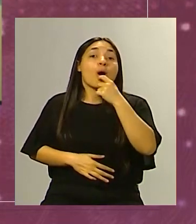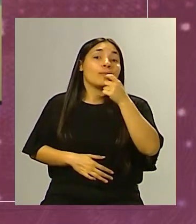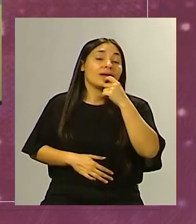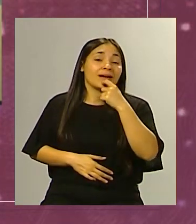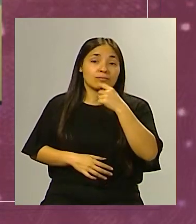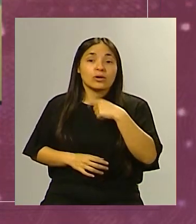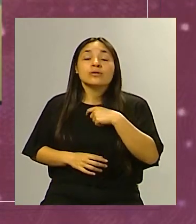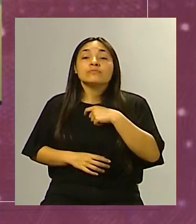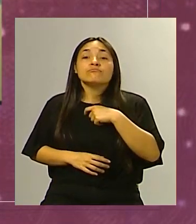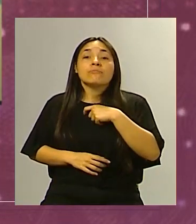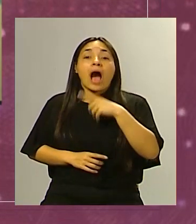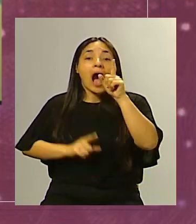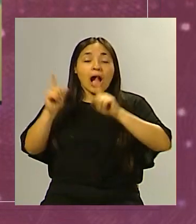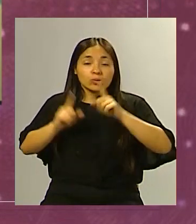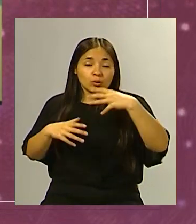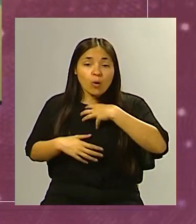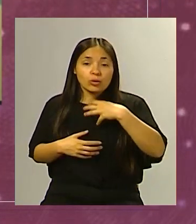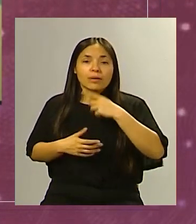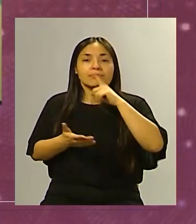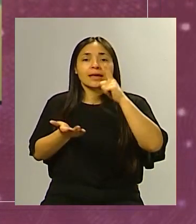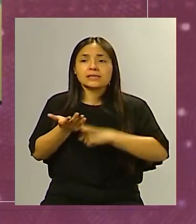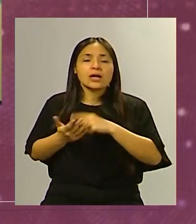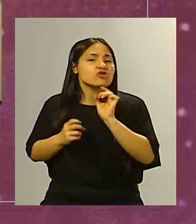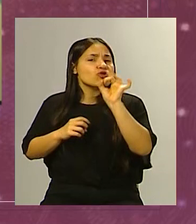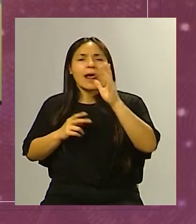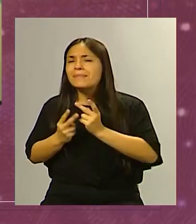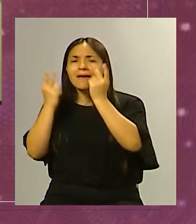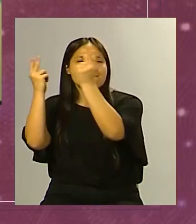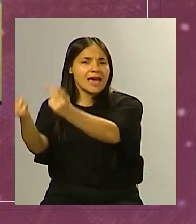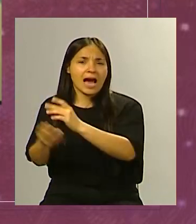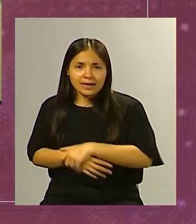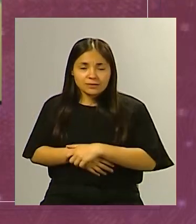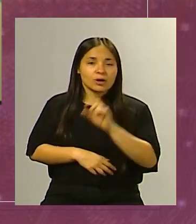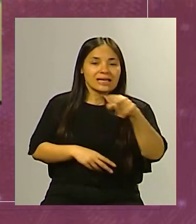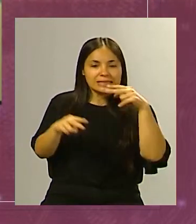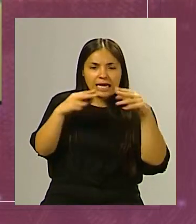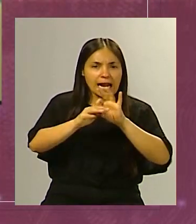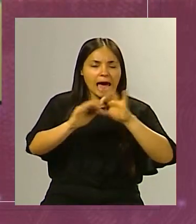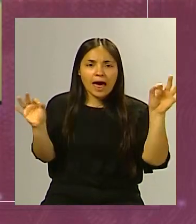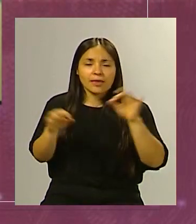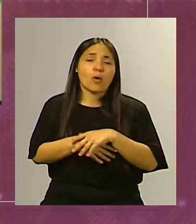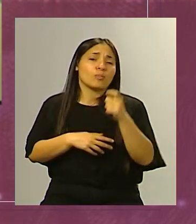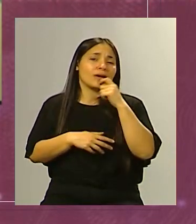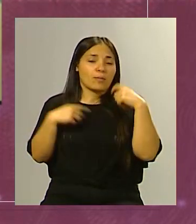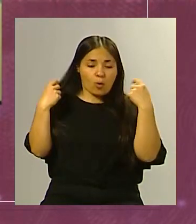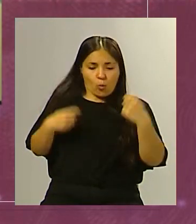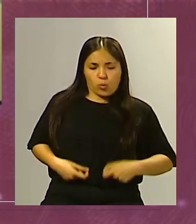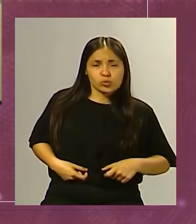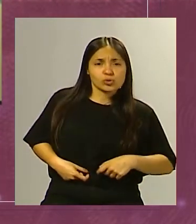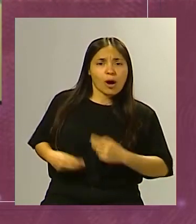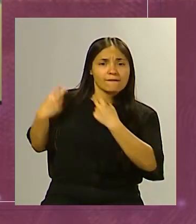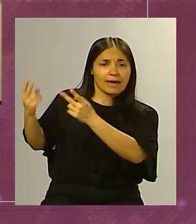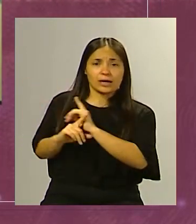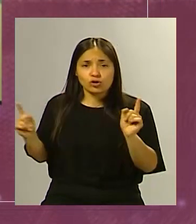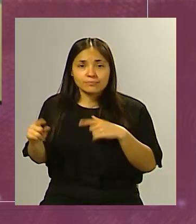cena ni buzo. Uh-huh. O hay algunos que hacen cena, buzo y no hacen el viaje. Hoy es como, bueno, elegí una cosa o la otra, es